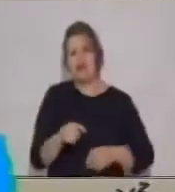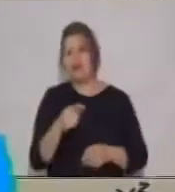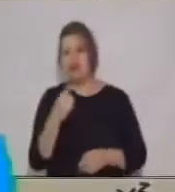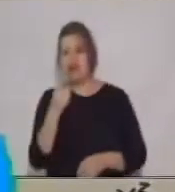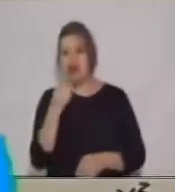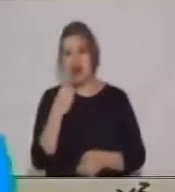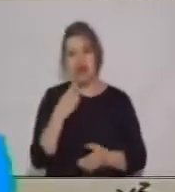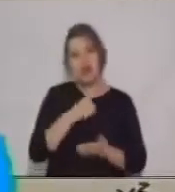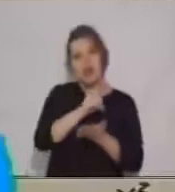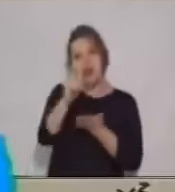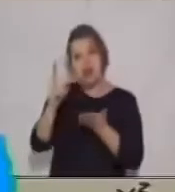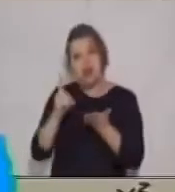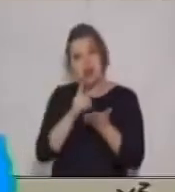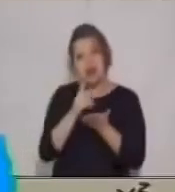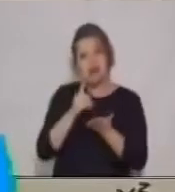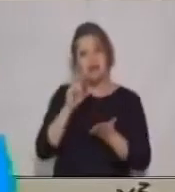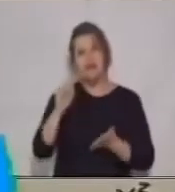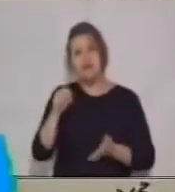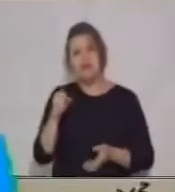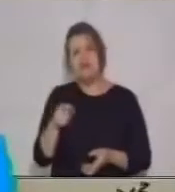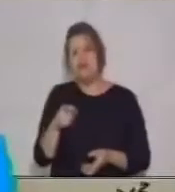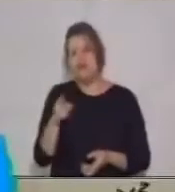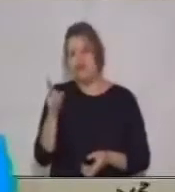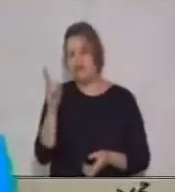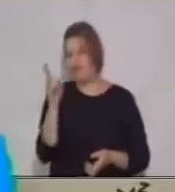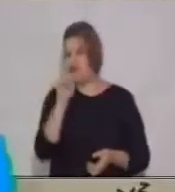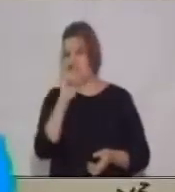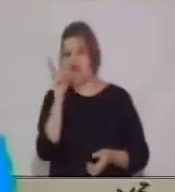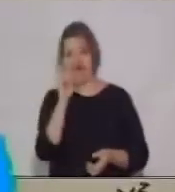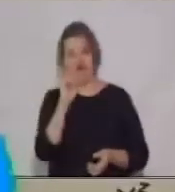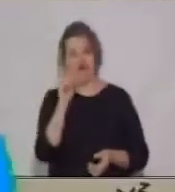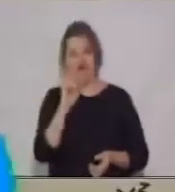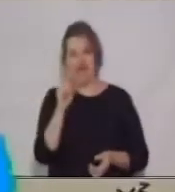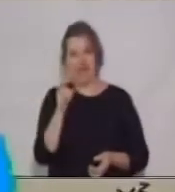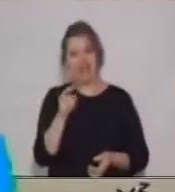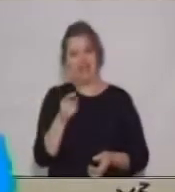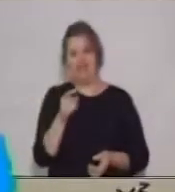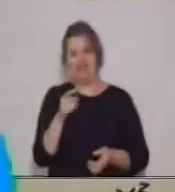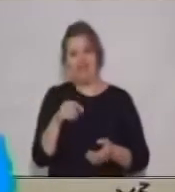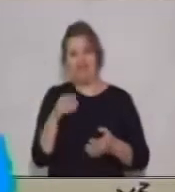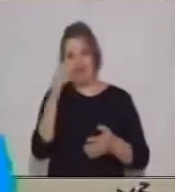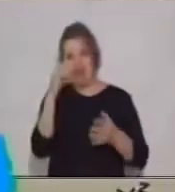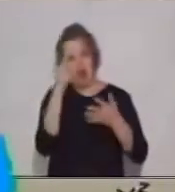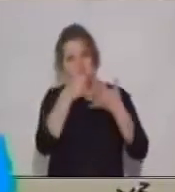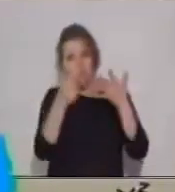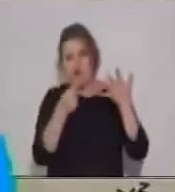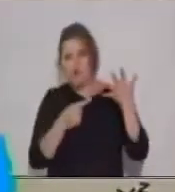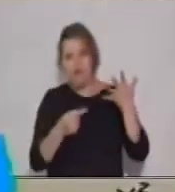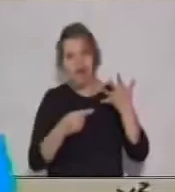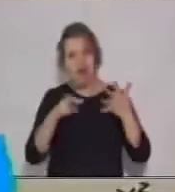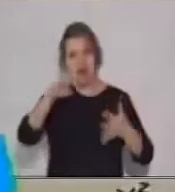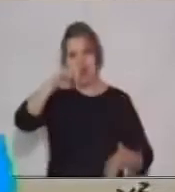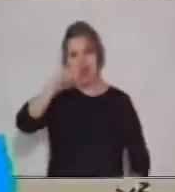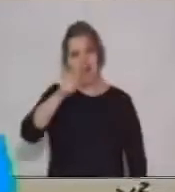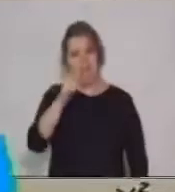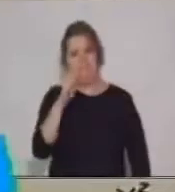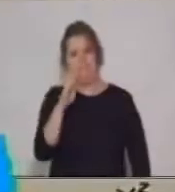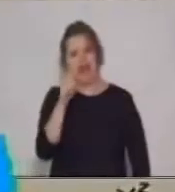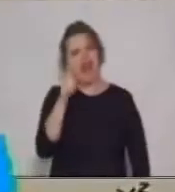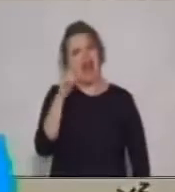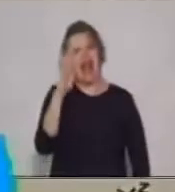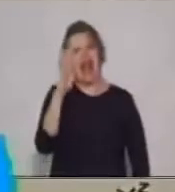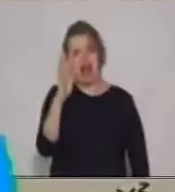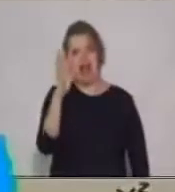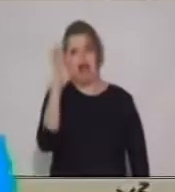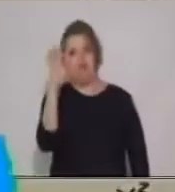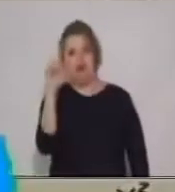directriz no es parte de la parábola, ¿sí? Pero es el eje de